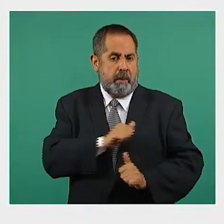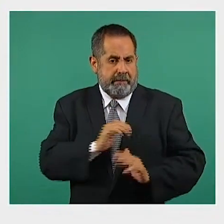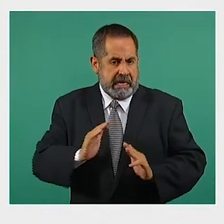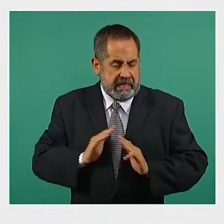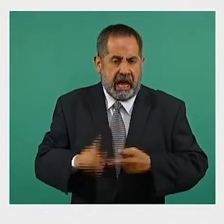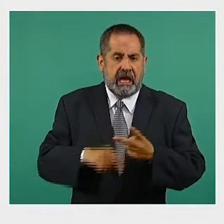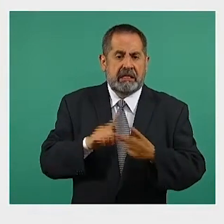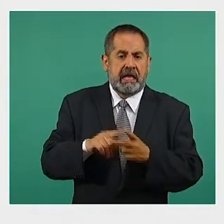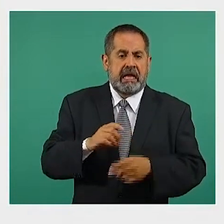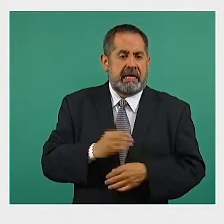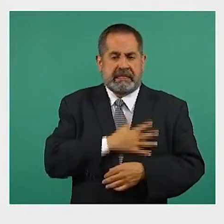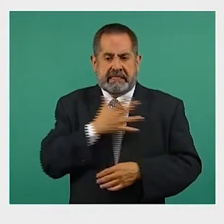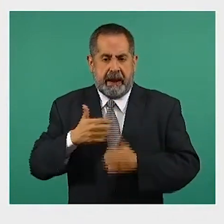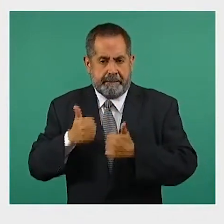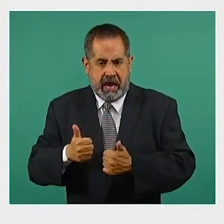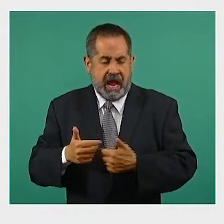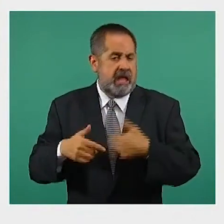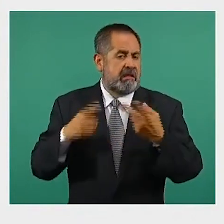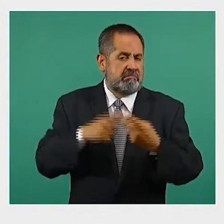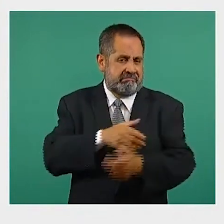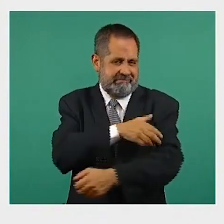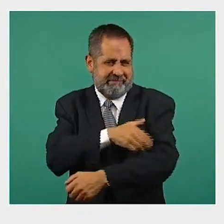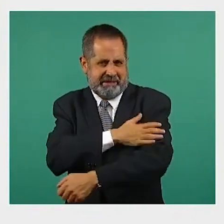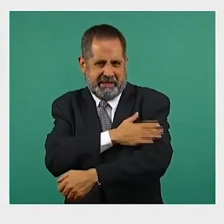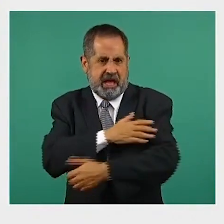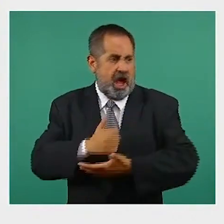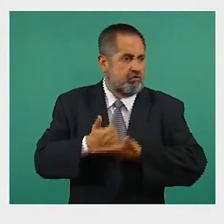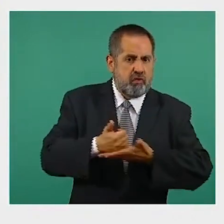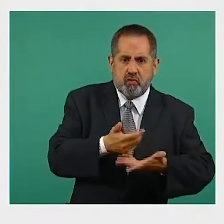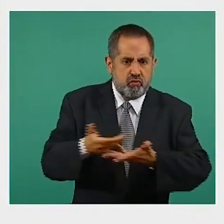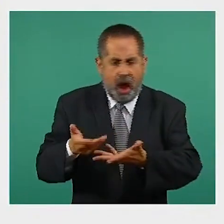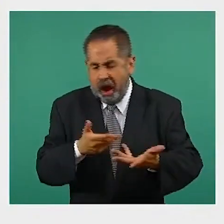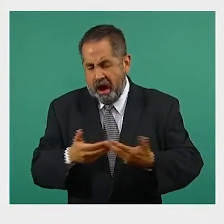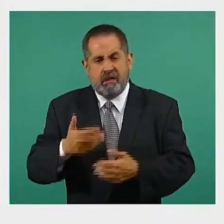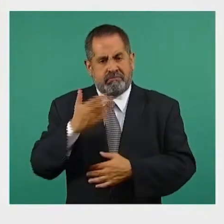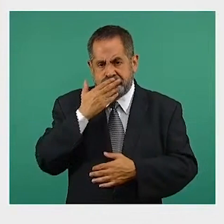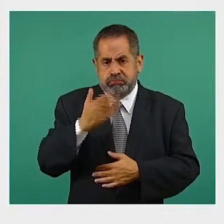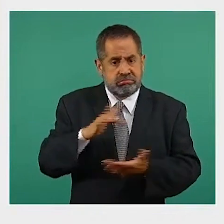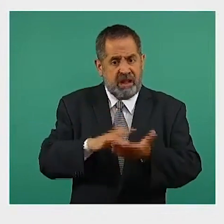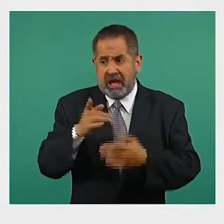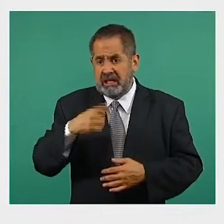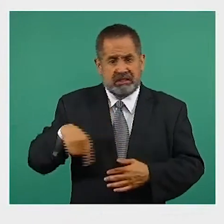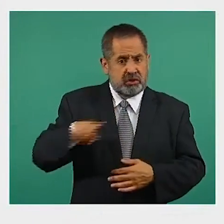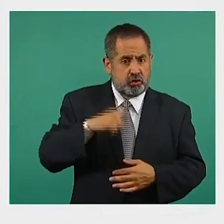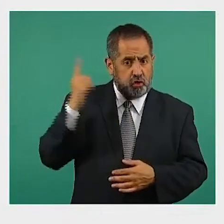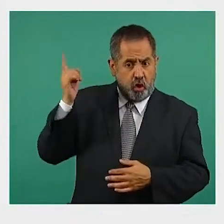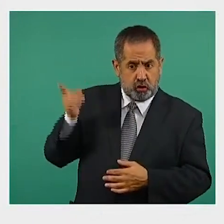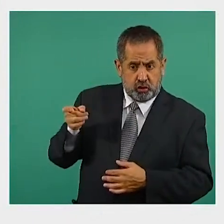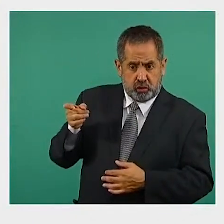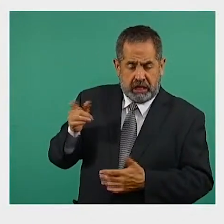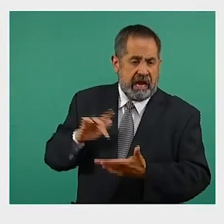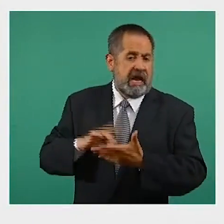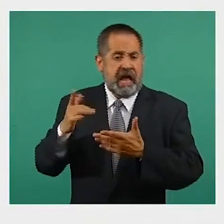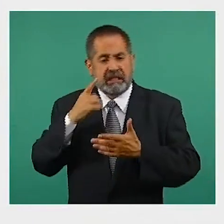Armadas, bienestar, con todos los servidores de la nación, con todos los promotores de los diferentes programas, que sin ellos hubiera sido muy complicado llegar